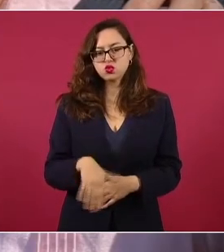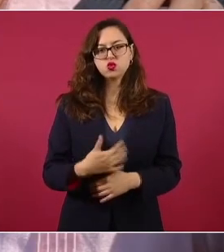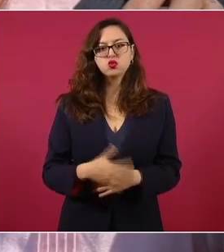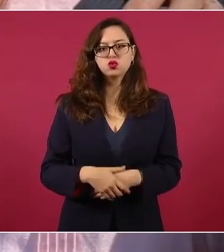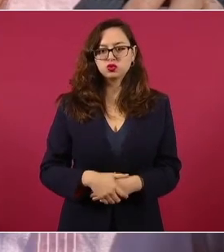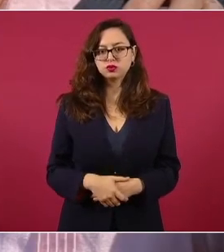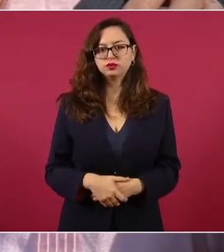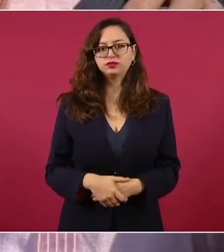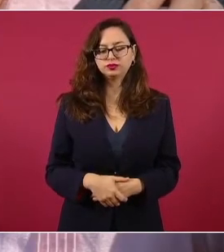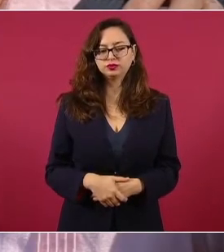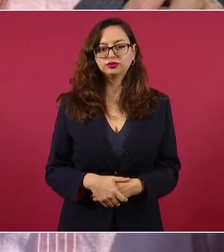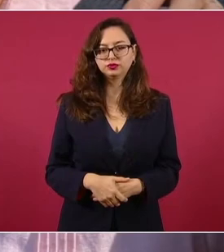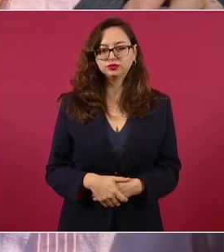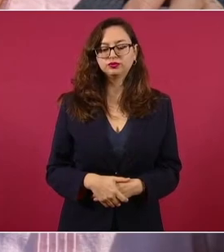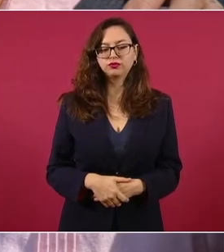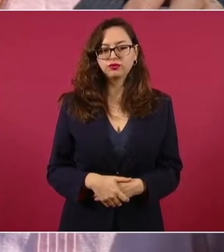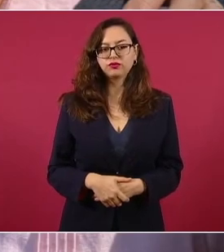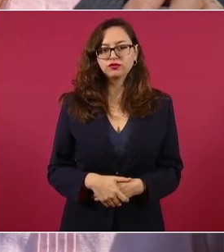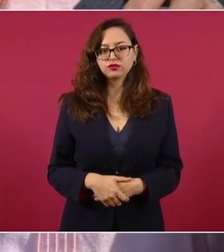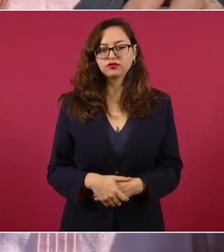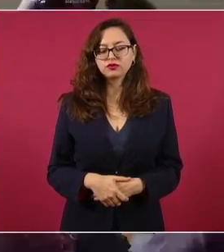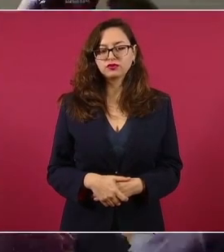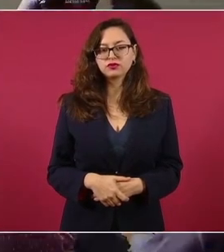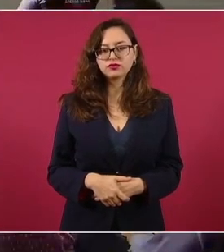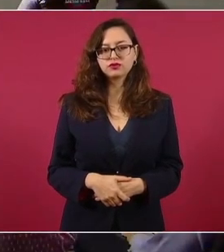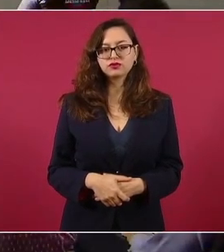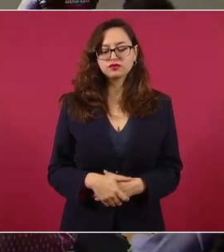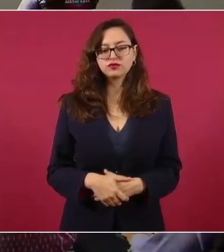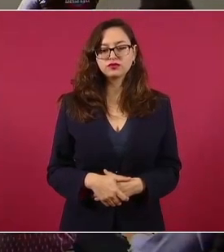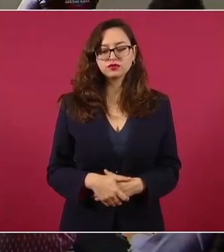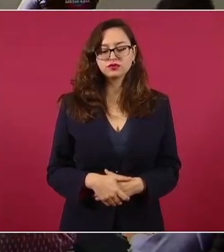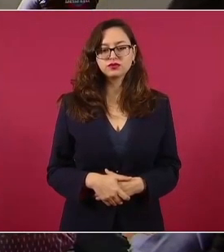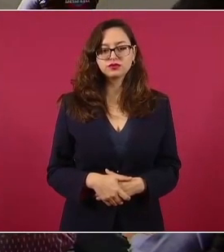de Copelas o Cuello.